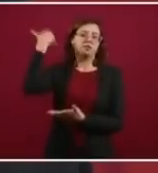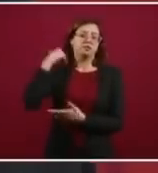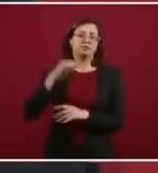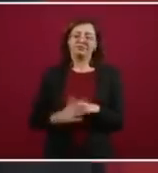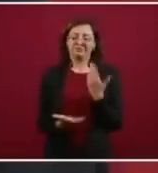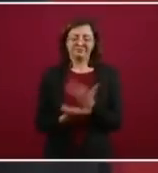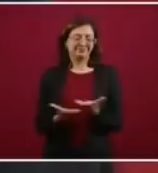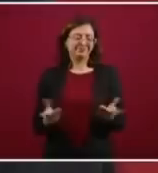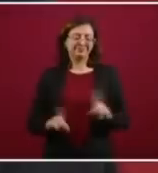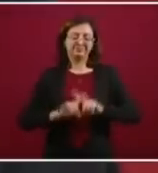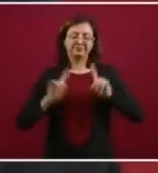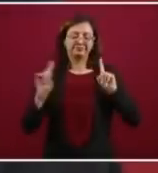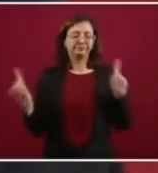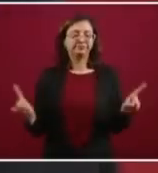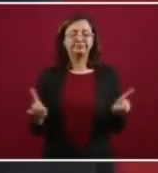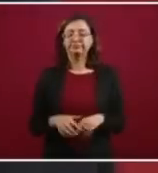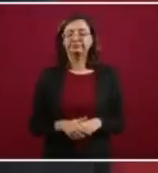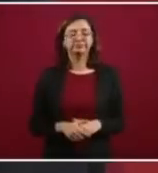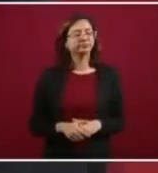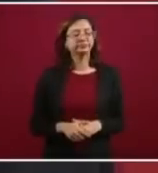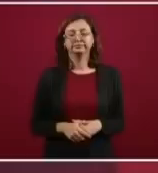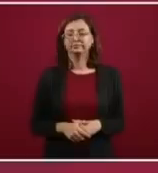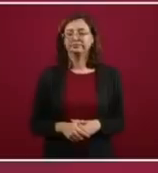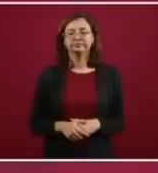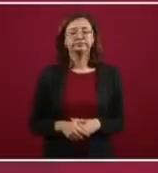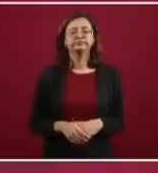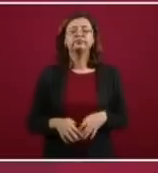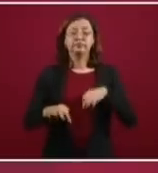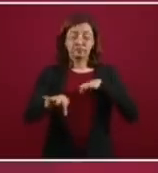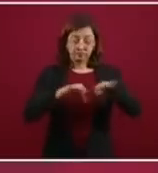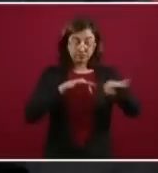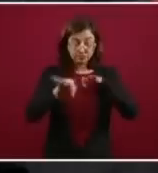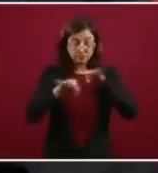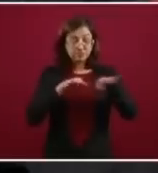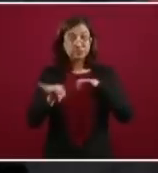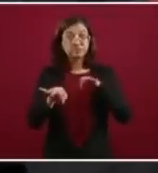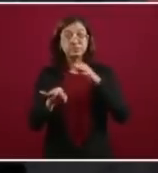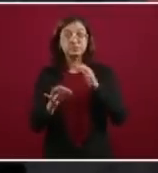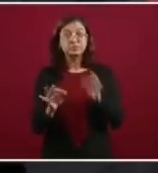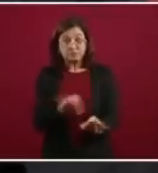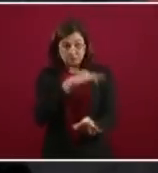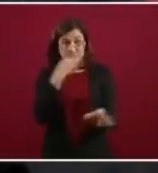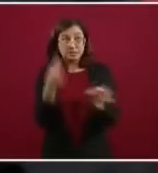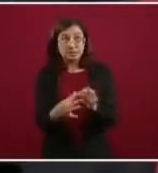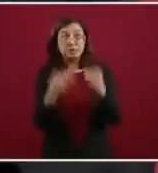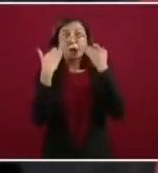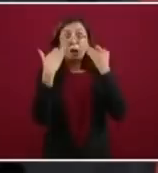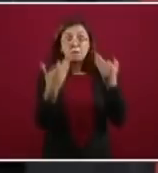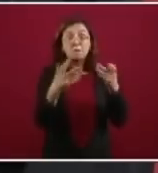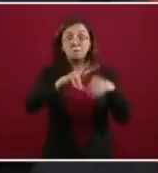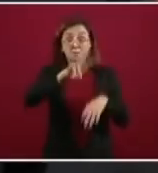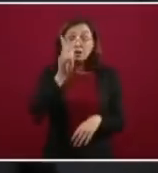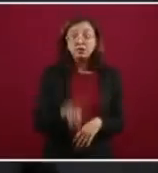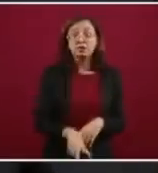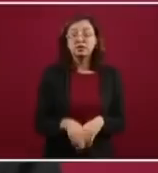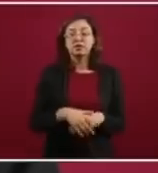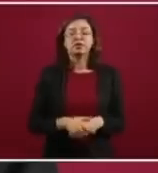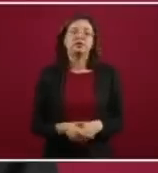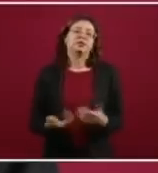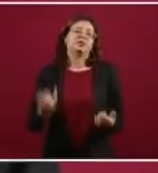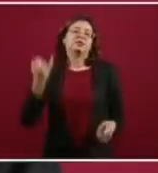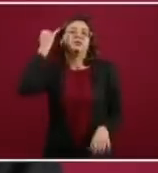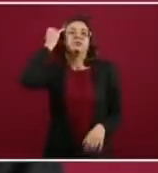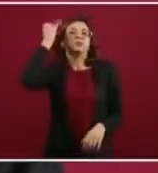eso no. Vamos a trabajar y ya cuando se tenga algo concreto que se vaya a hacer, no vamos a estar